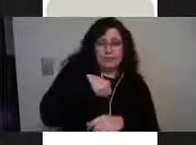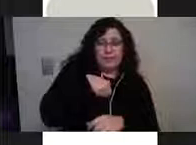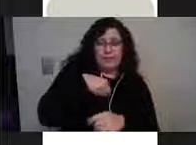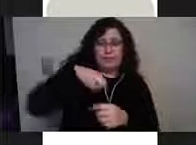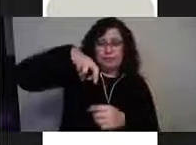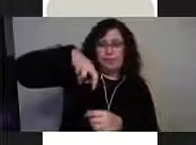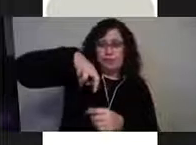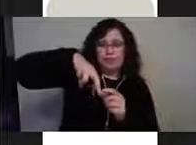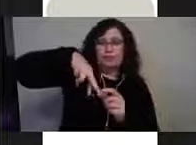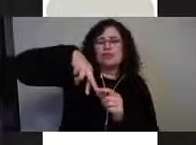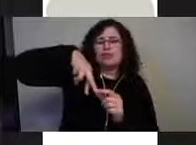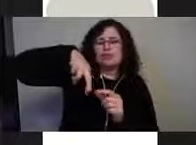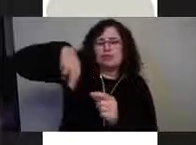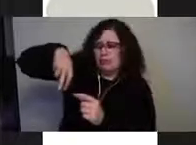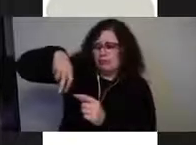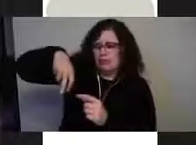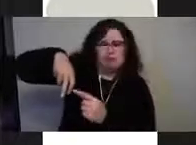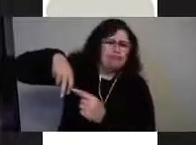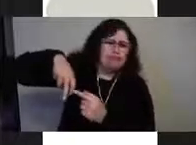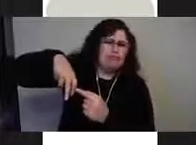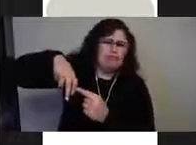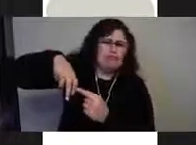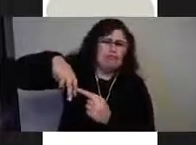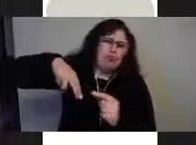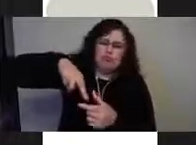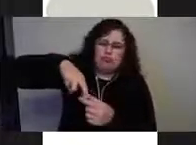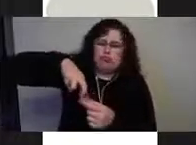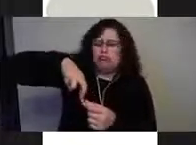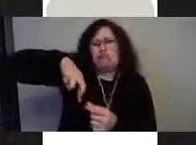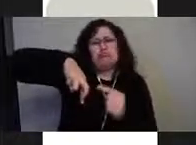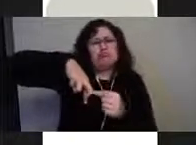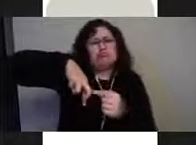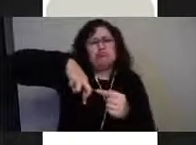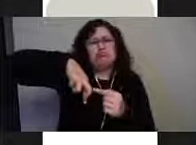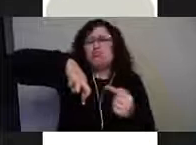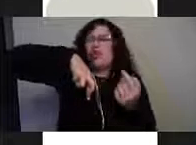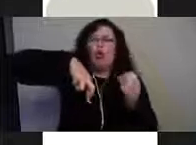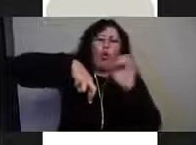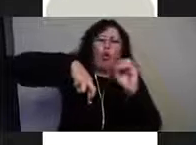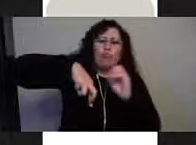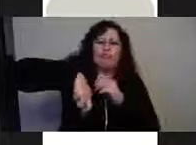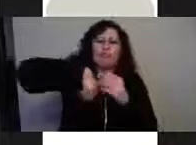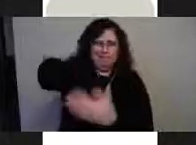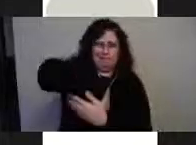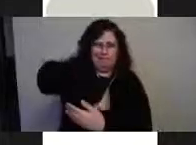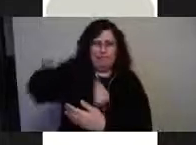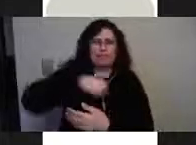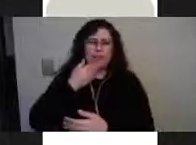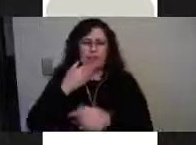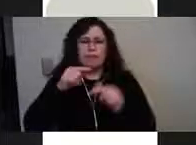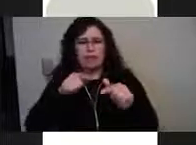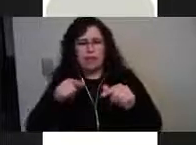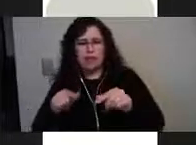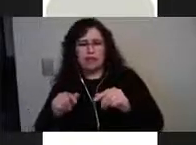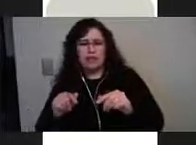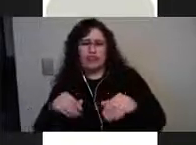miembro superior derecho, flexión en un miembro inferior derecho, con flexión de rodilla, rotación interna de pie y de cadera,